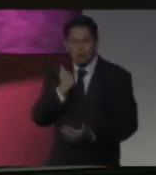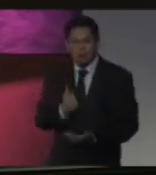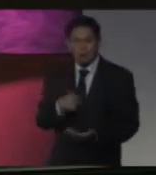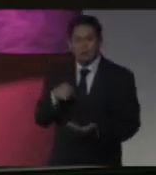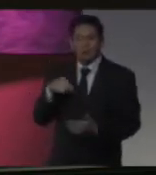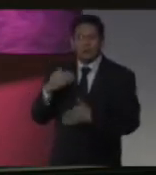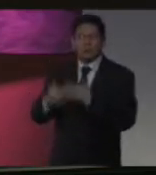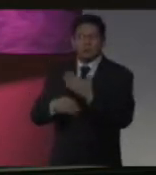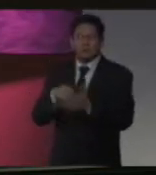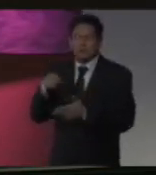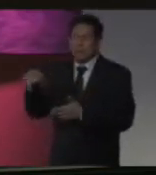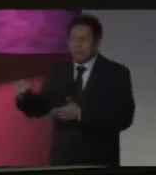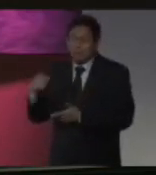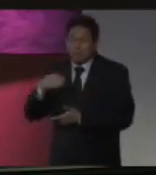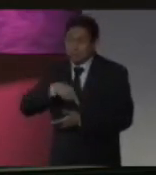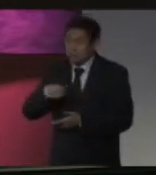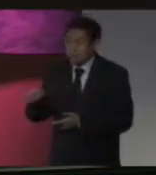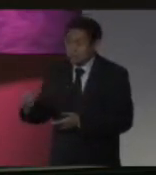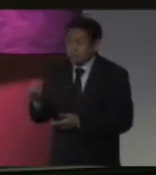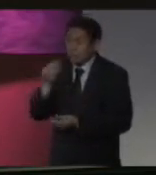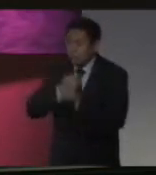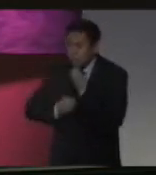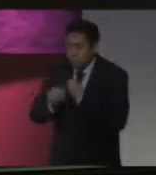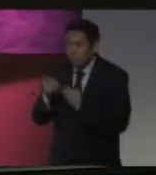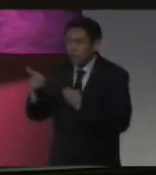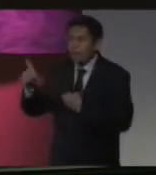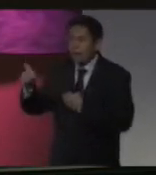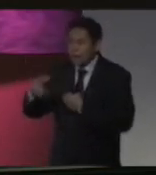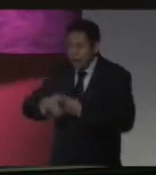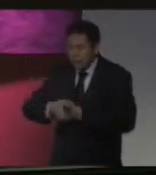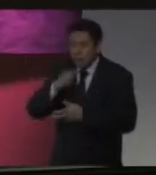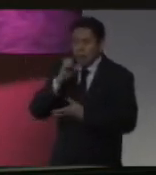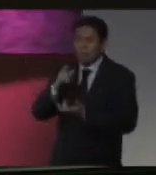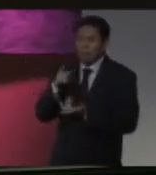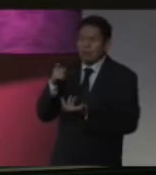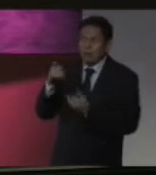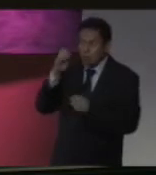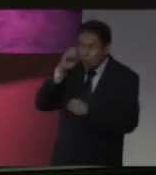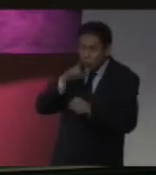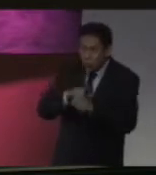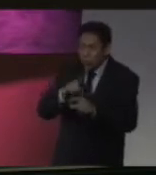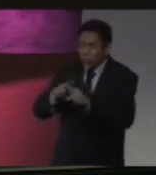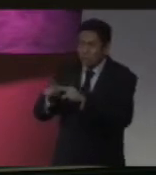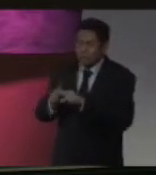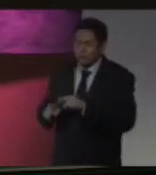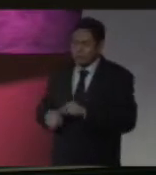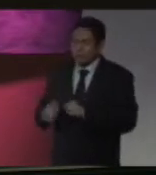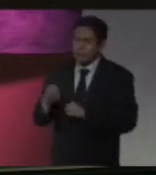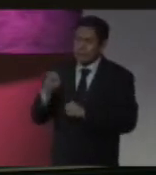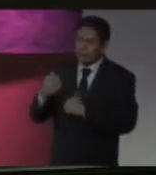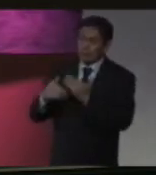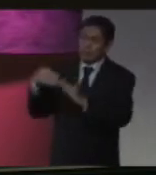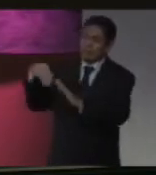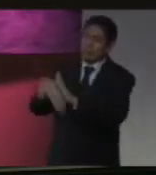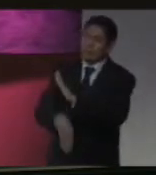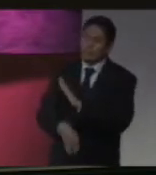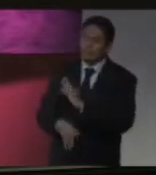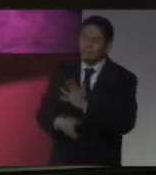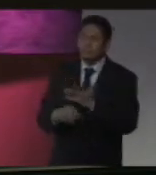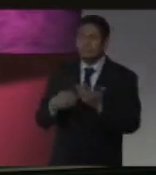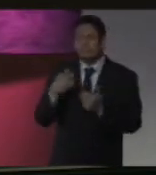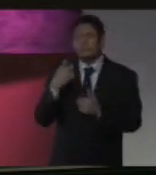alimentan, de los que bebemos el agua, en donde está la diversidad de nuestros países. Para explicar los daños que este